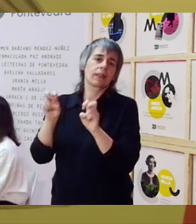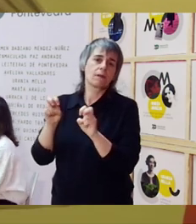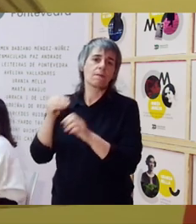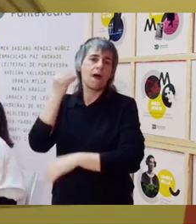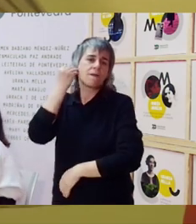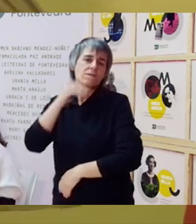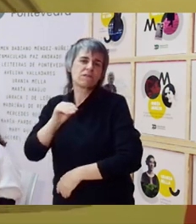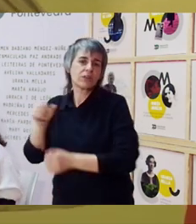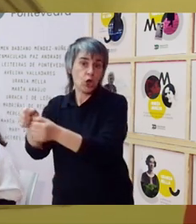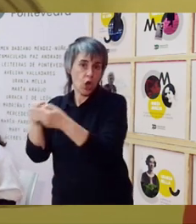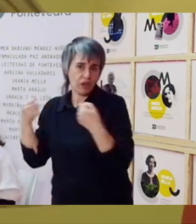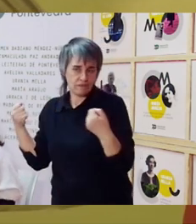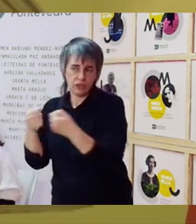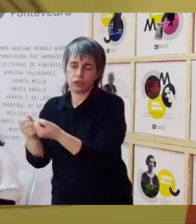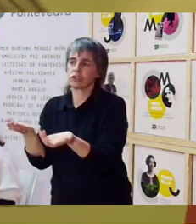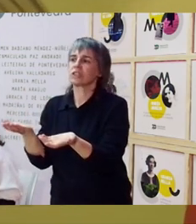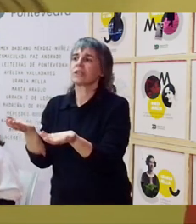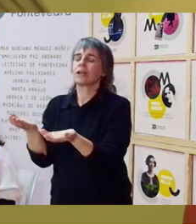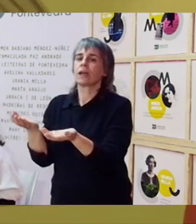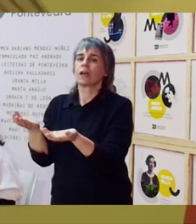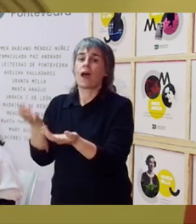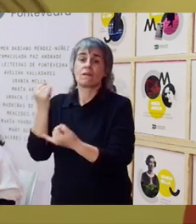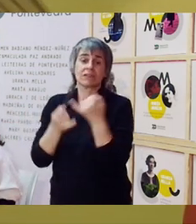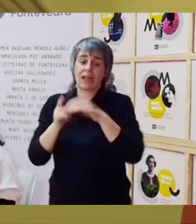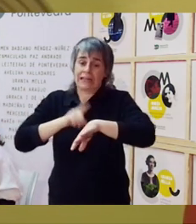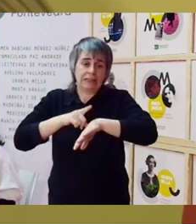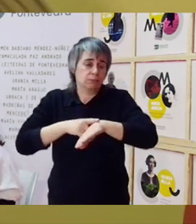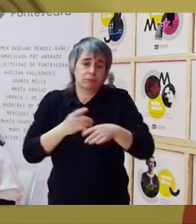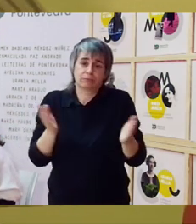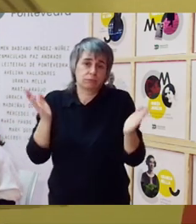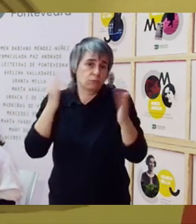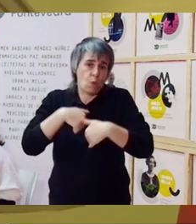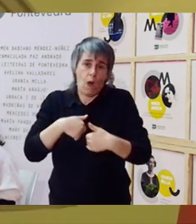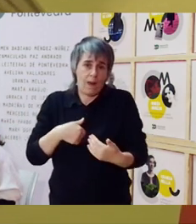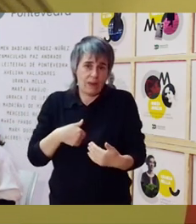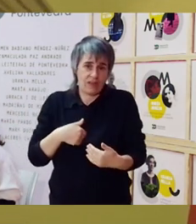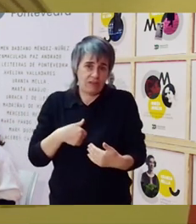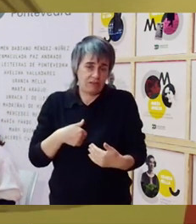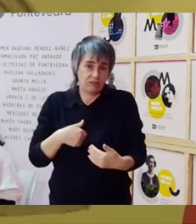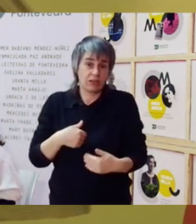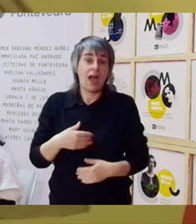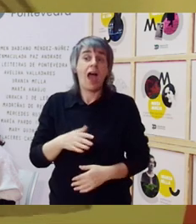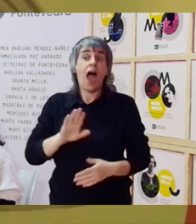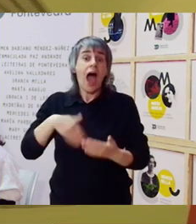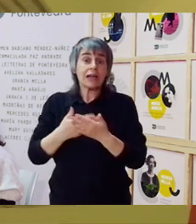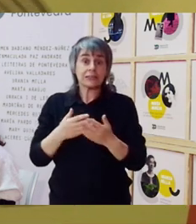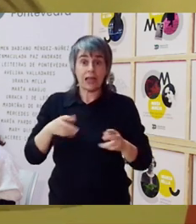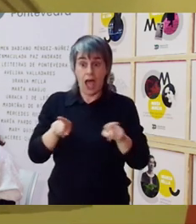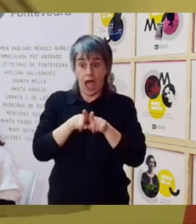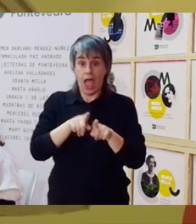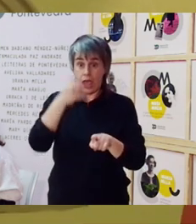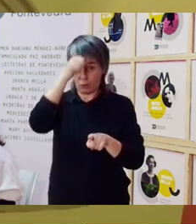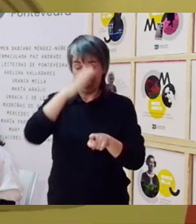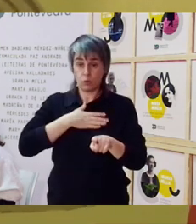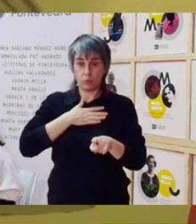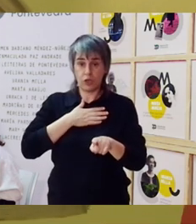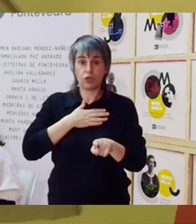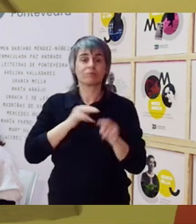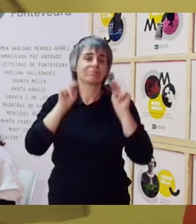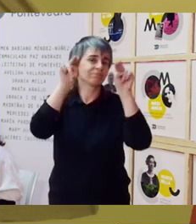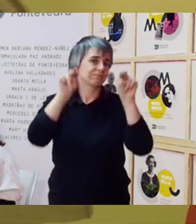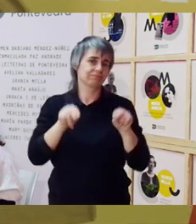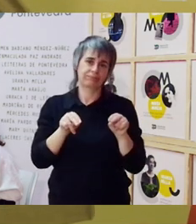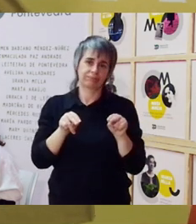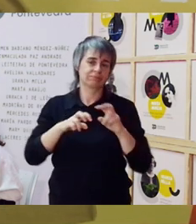E non tiña moito tempo para nós, a verdade, tanto que meu irmán fora interno a un colegio,